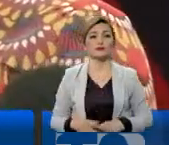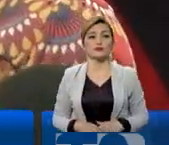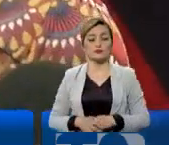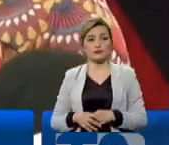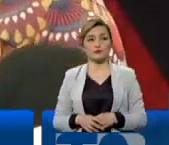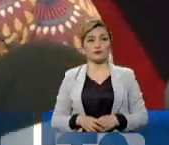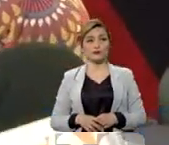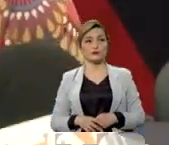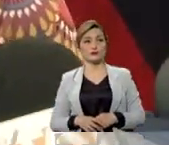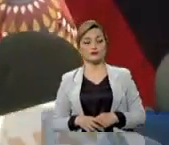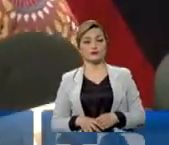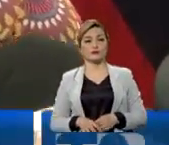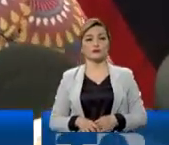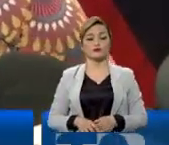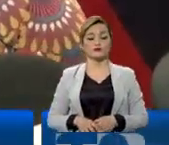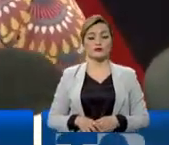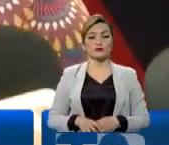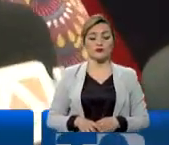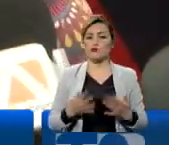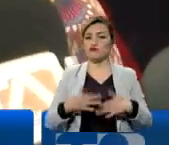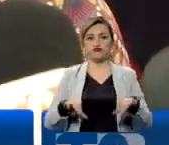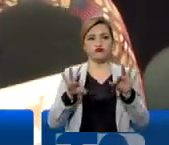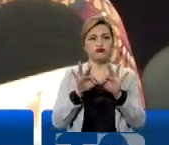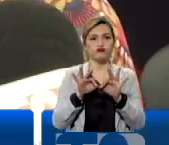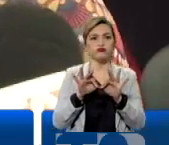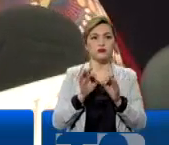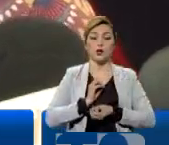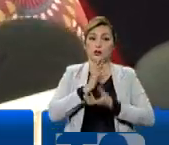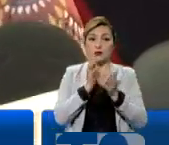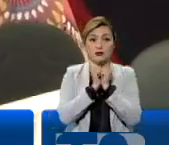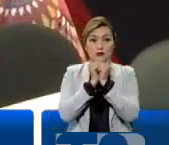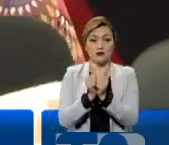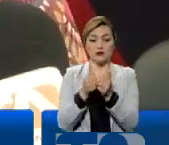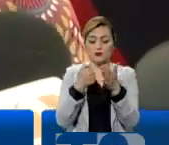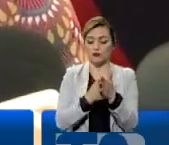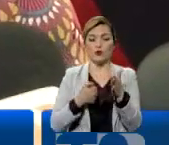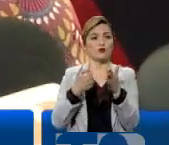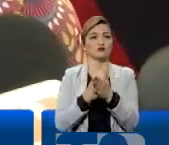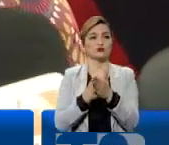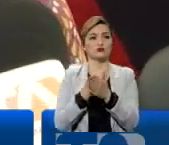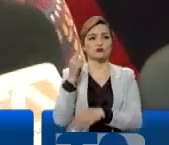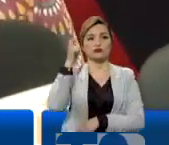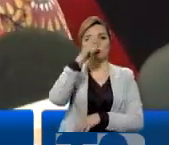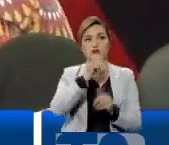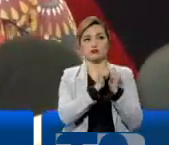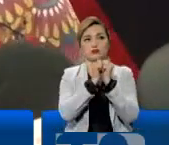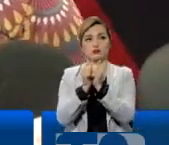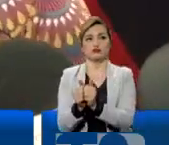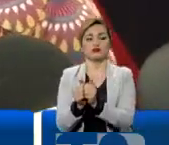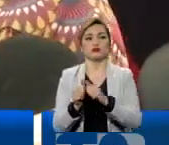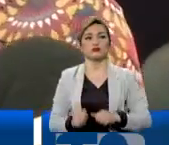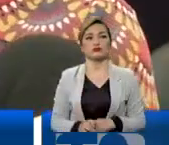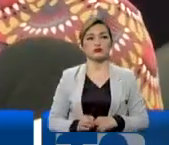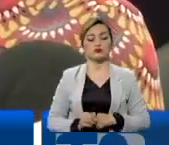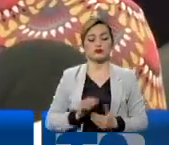Ha sido valioso porque es expresar sobre todo que nos acompañan en este gran desafío, que estamos todos juntos ahorita